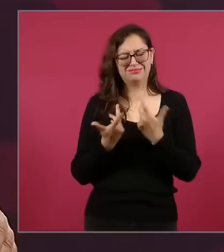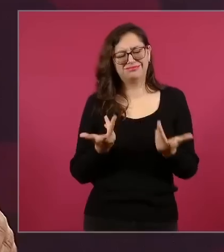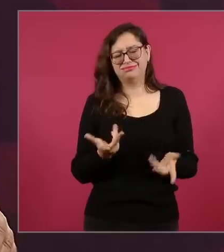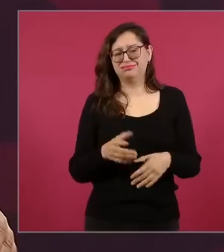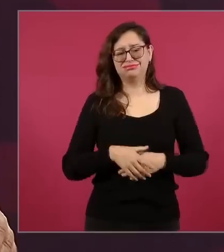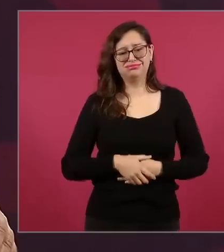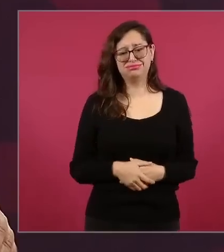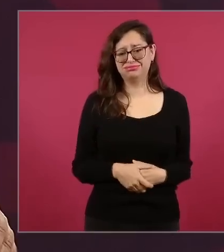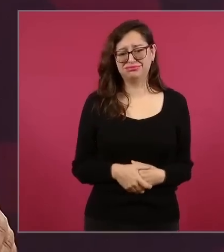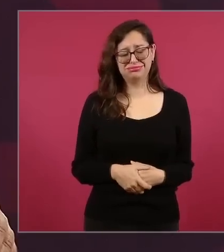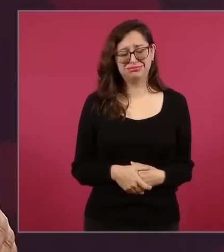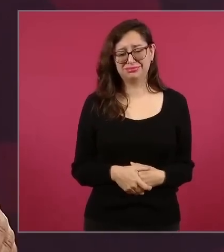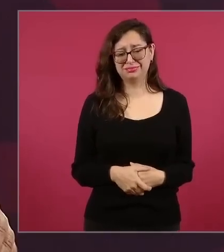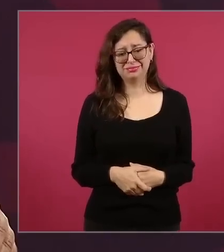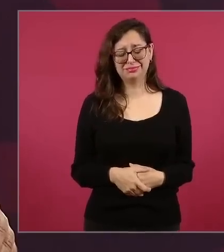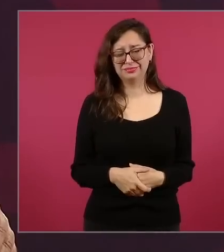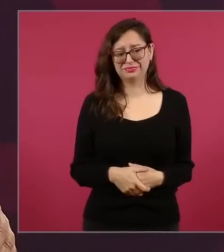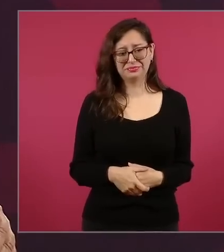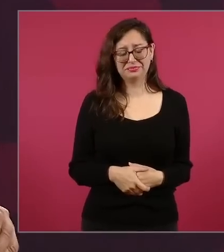¿Por qué no